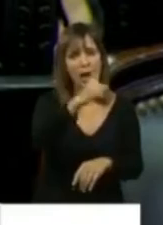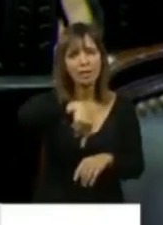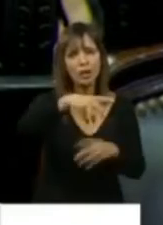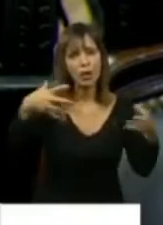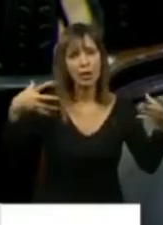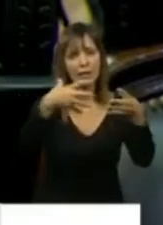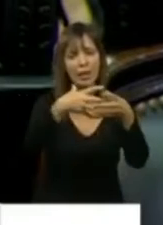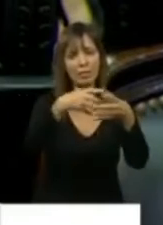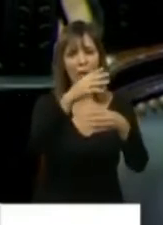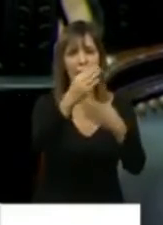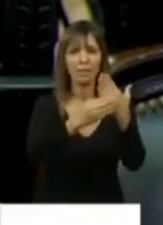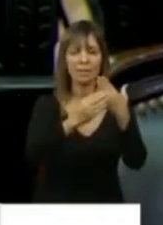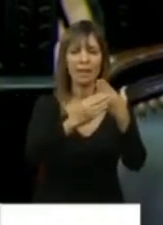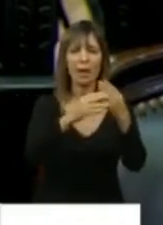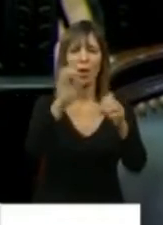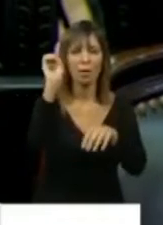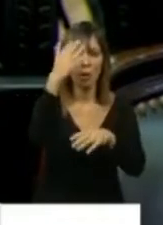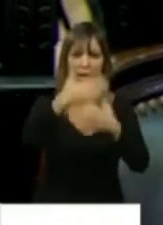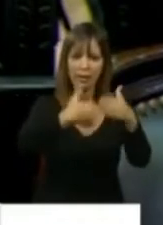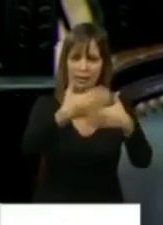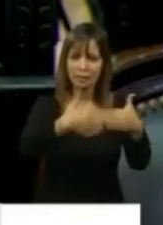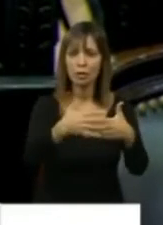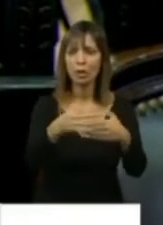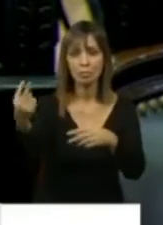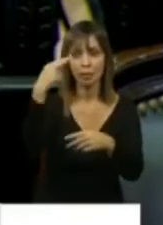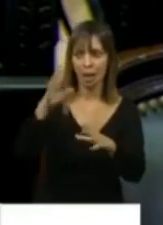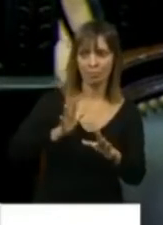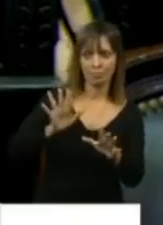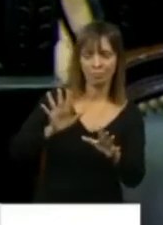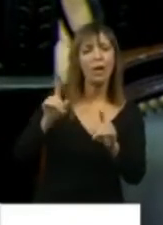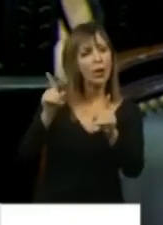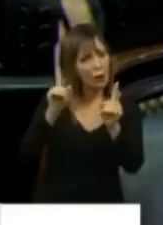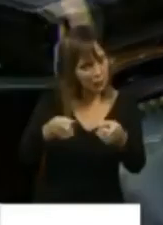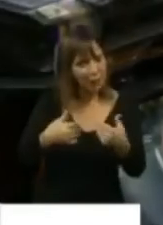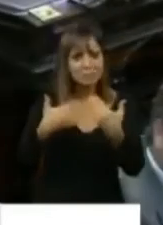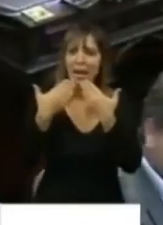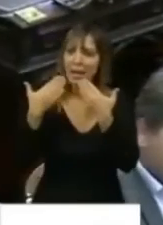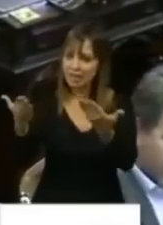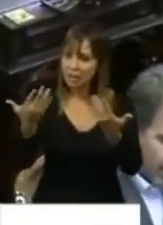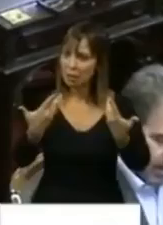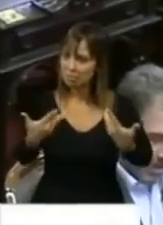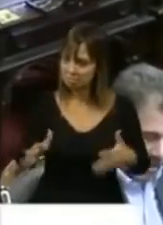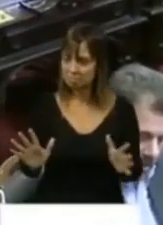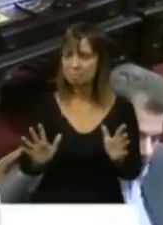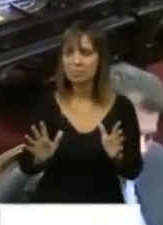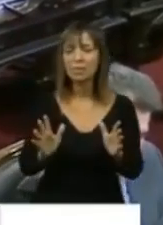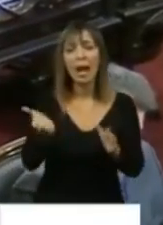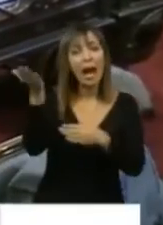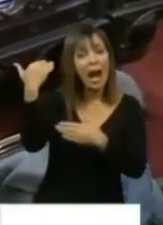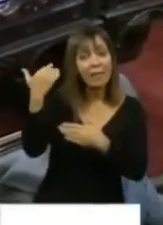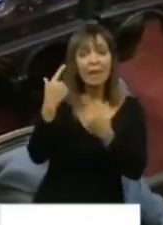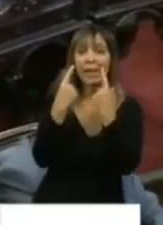modernización aunque me mire consulto la realidad es que el agradecimiento sincero las críticas en su momento